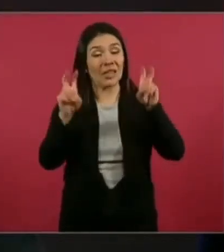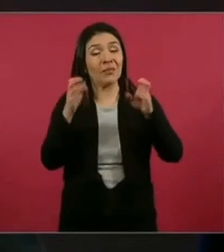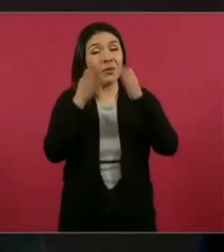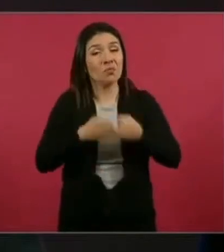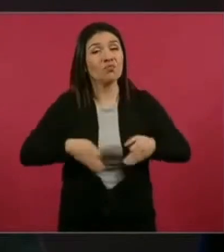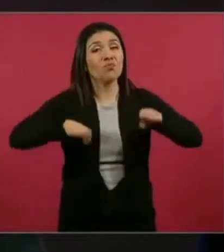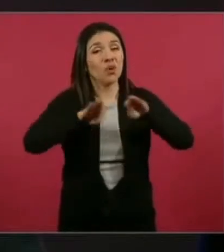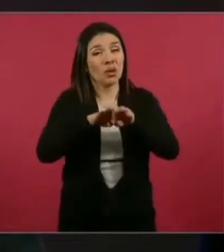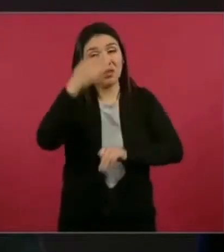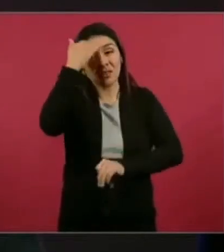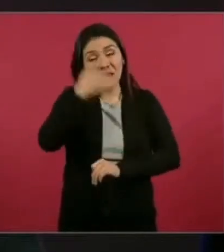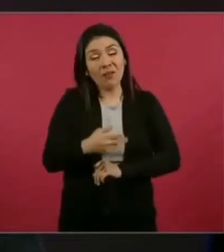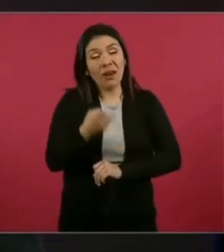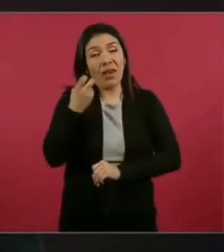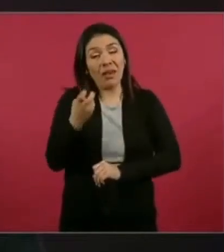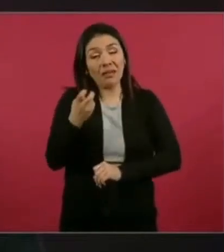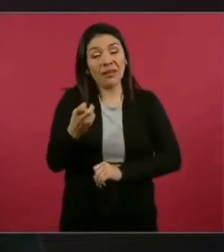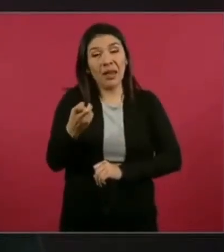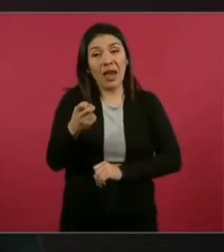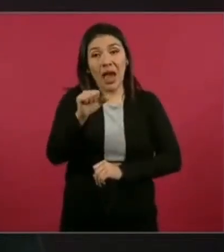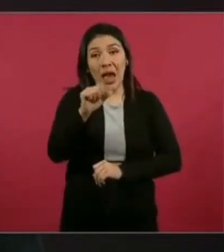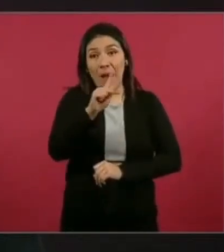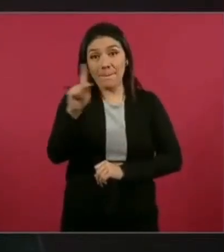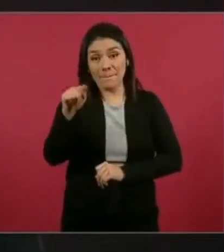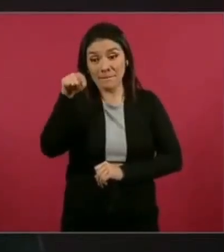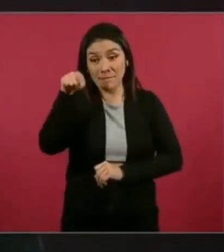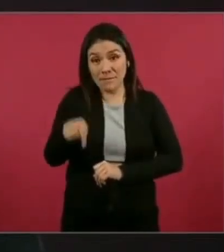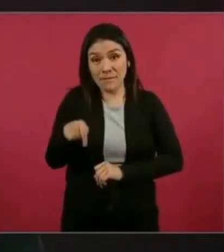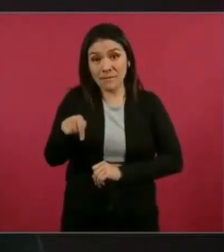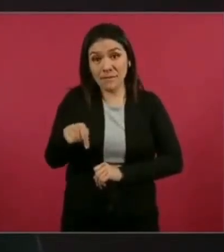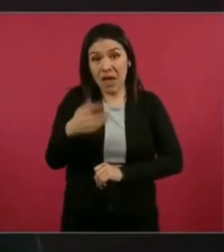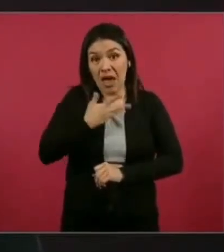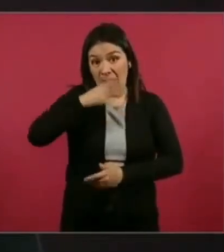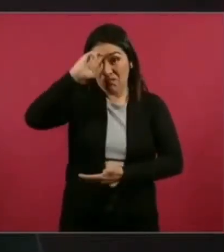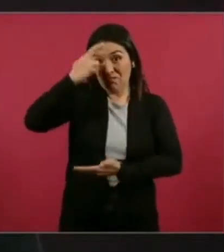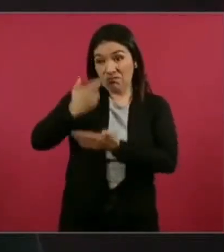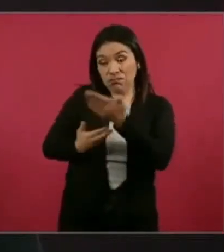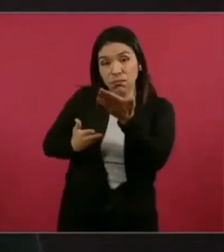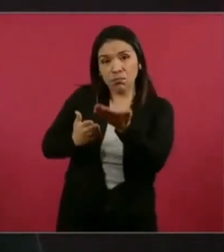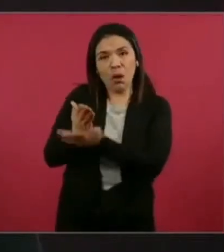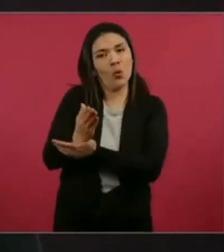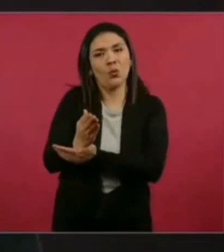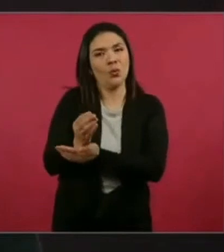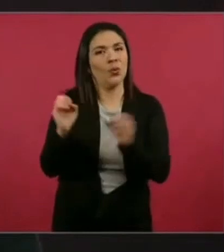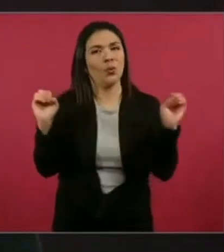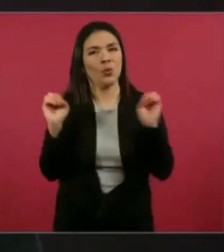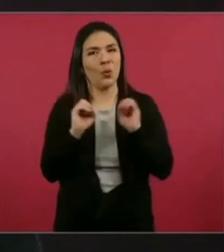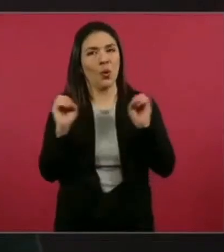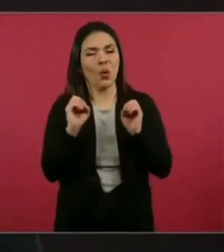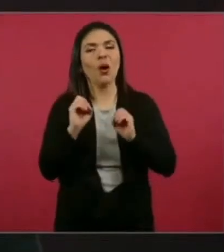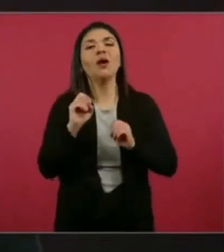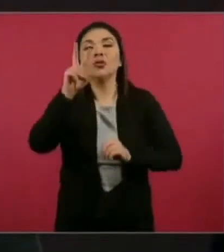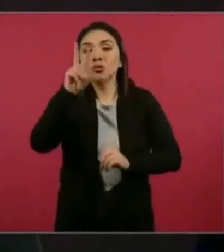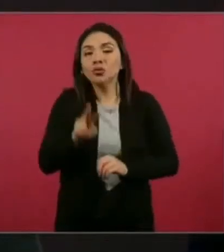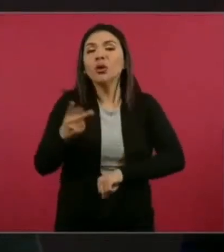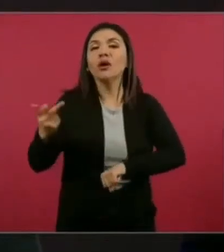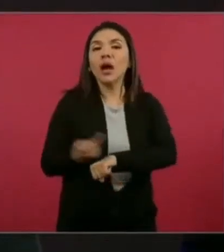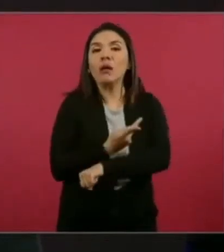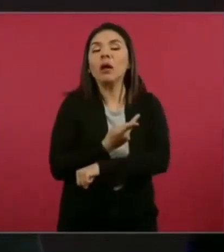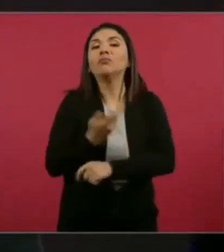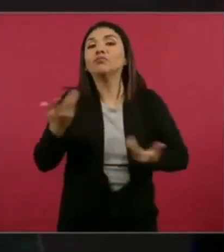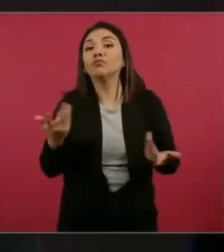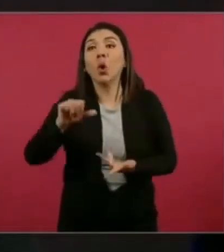importante saber que el aplicativo como tal no fue vulnerado. Lo que sucedió es que